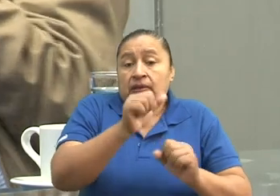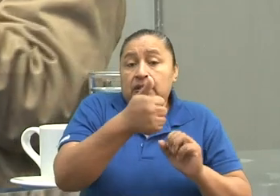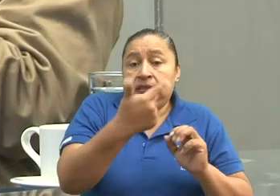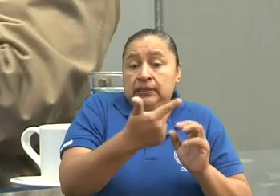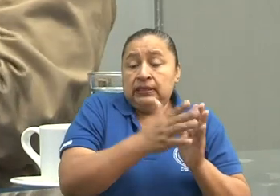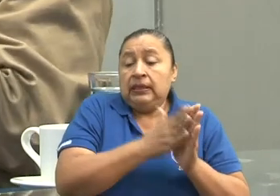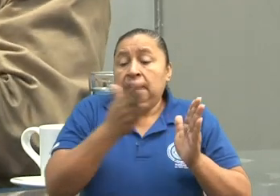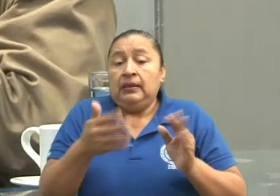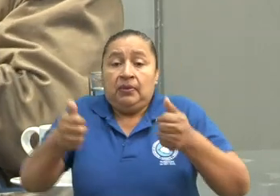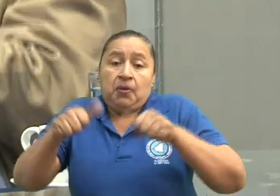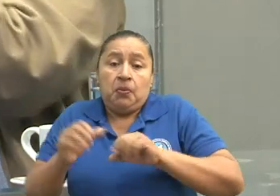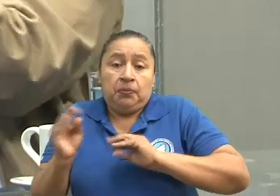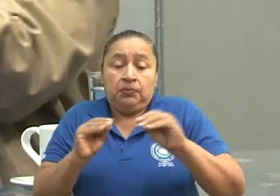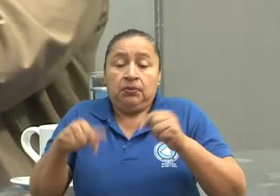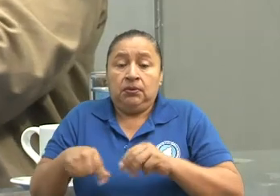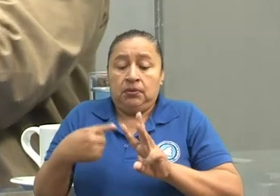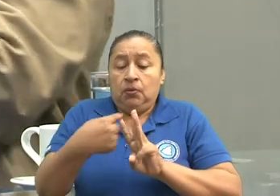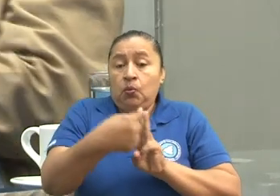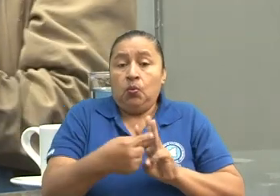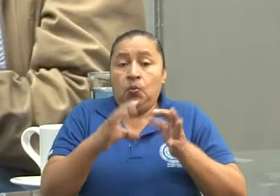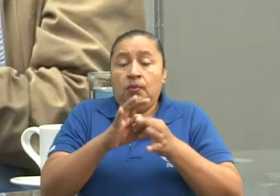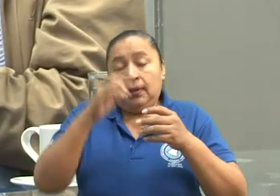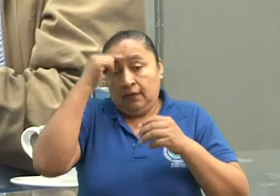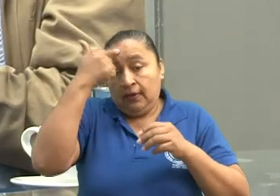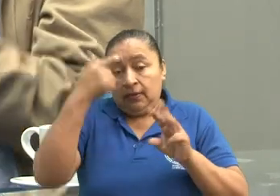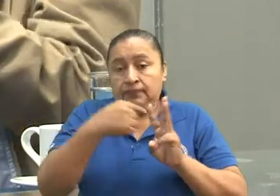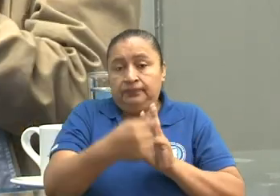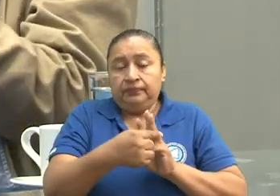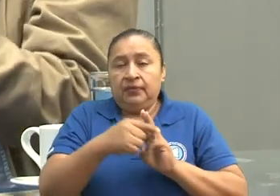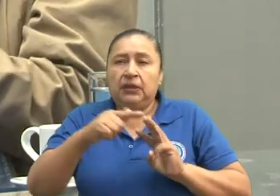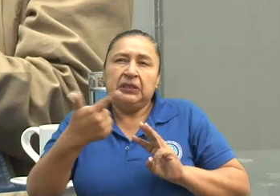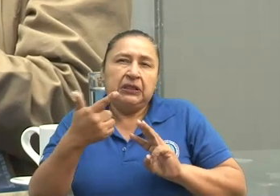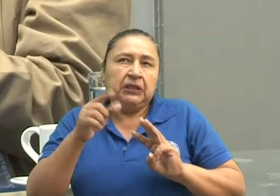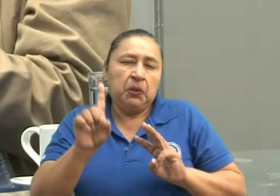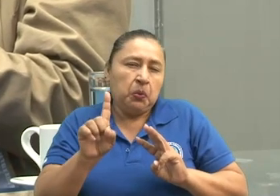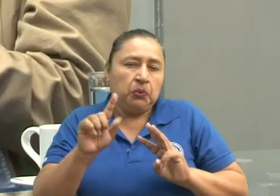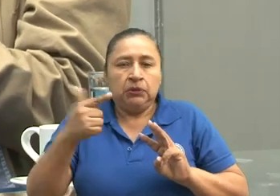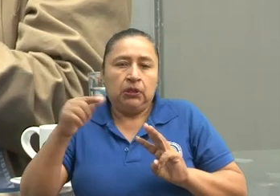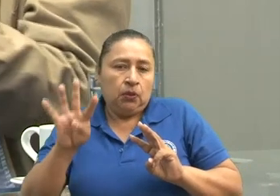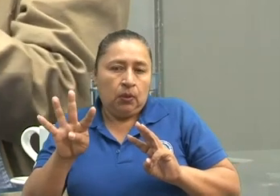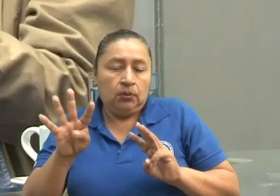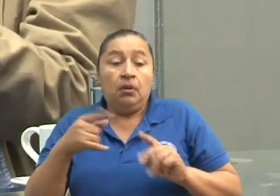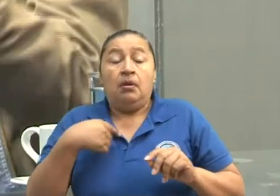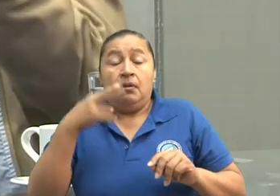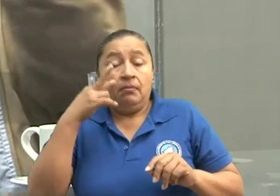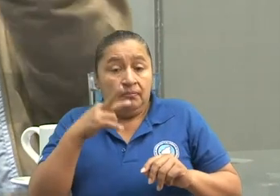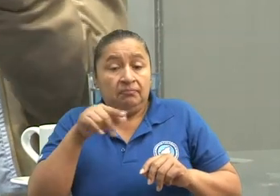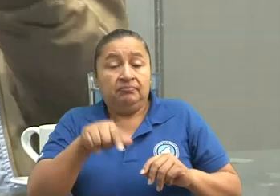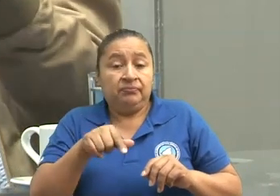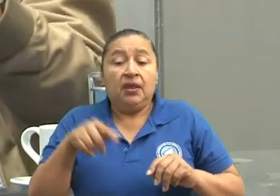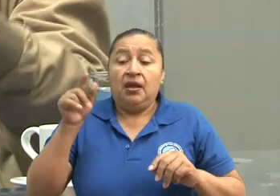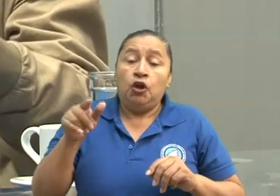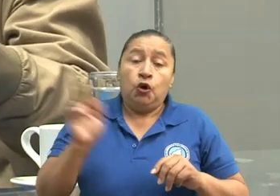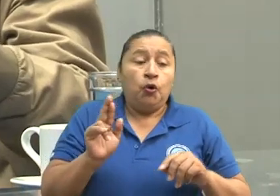y el Pacto Cupiacumi, que forma esa junta de gobierno del 71 al 74, demostró que entre